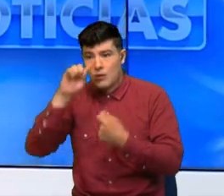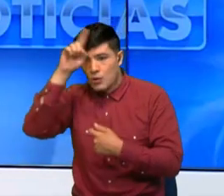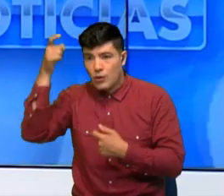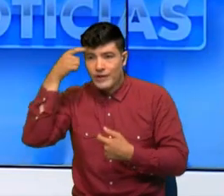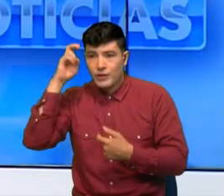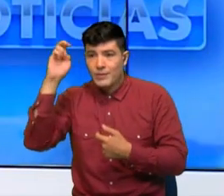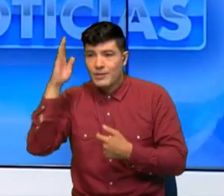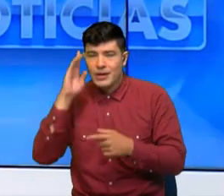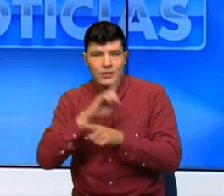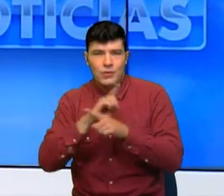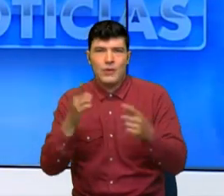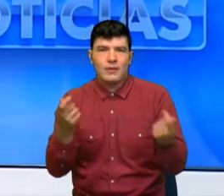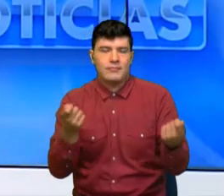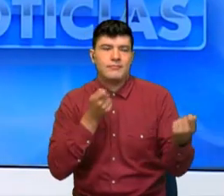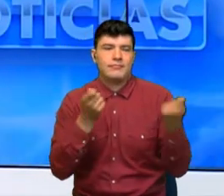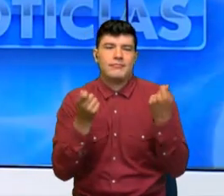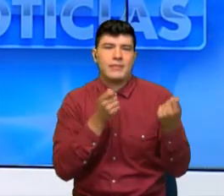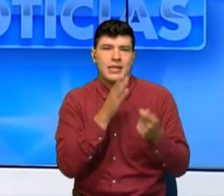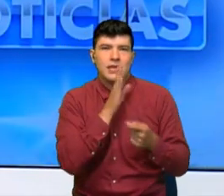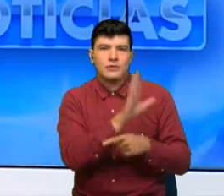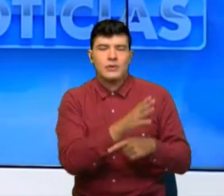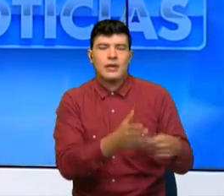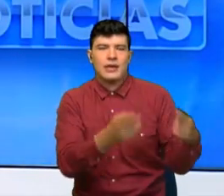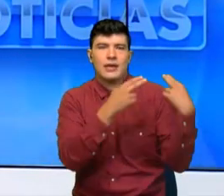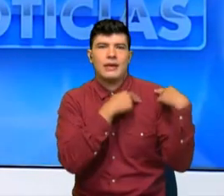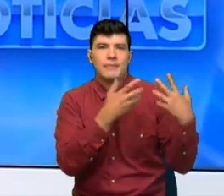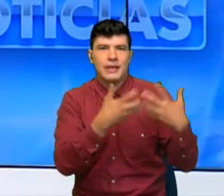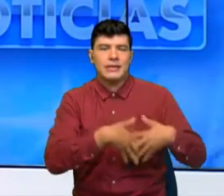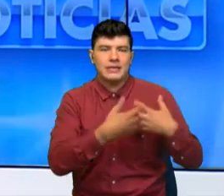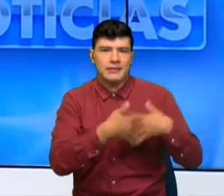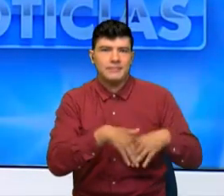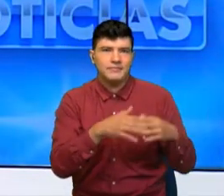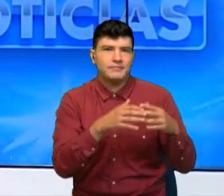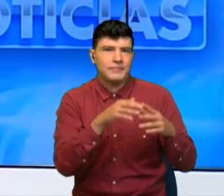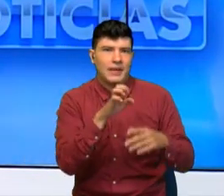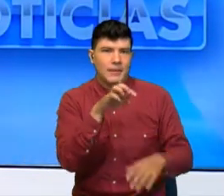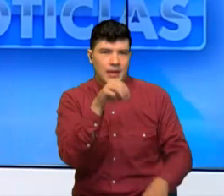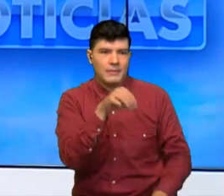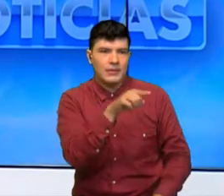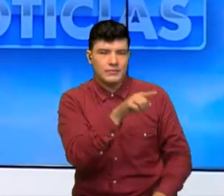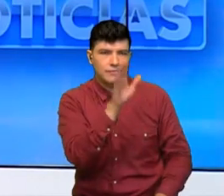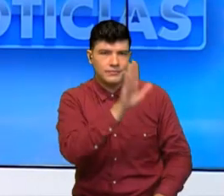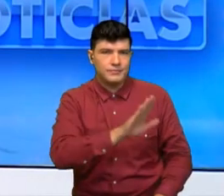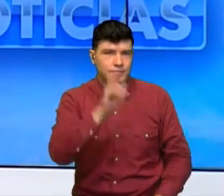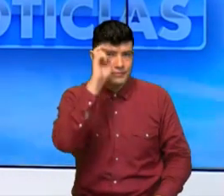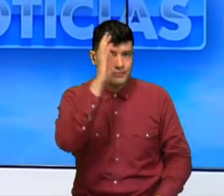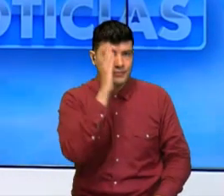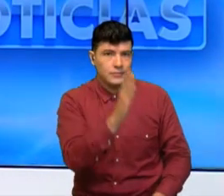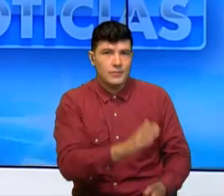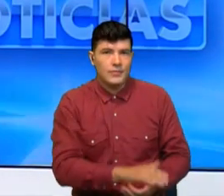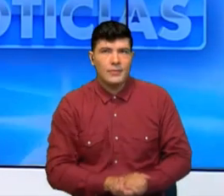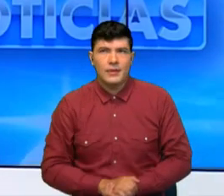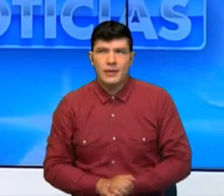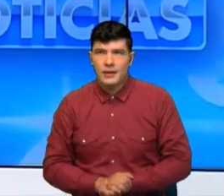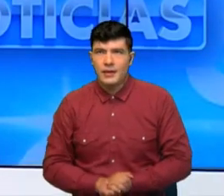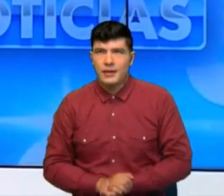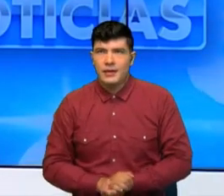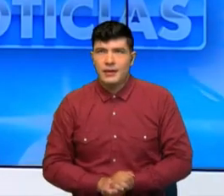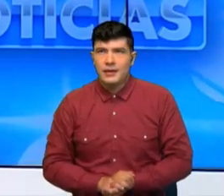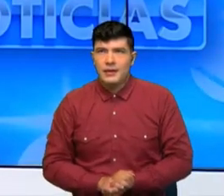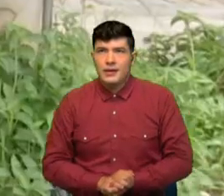y en otras noticias habitantes de la urbanización junín en piedecuesta denuncian que les cobran el barrido en la factura pero los escobitas no